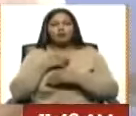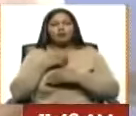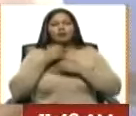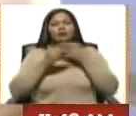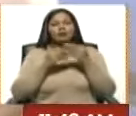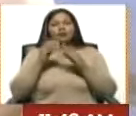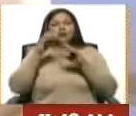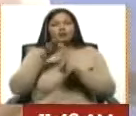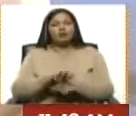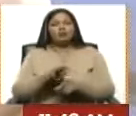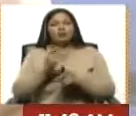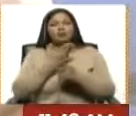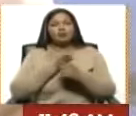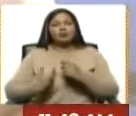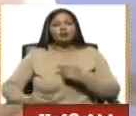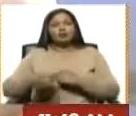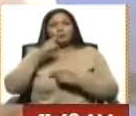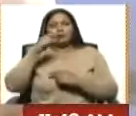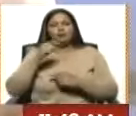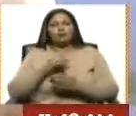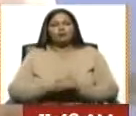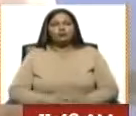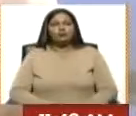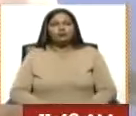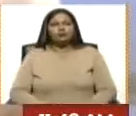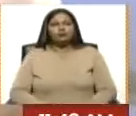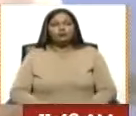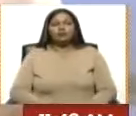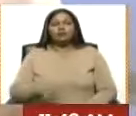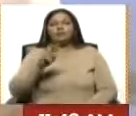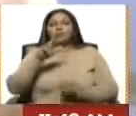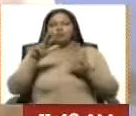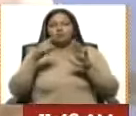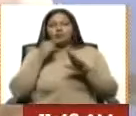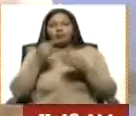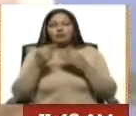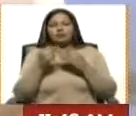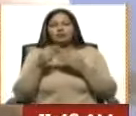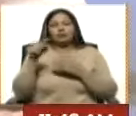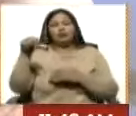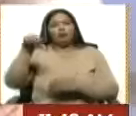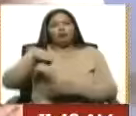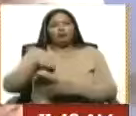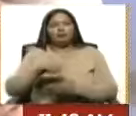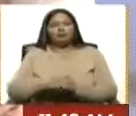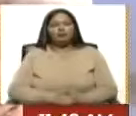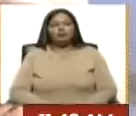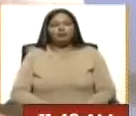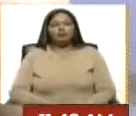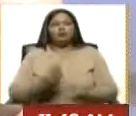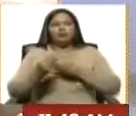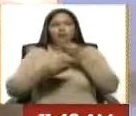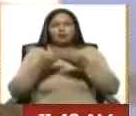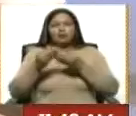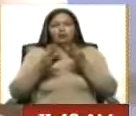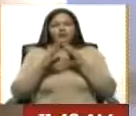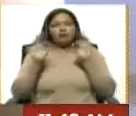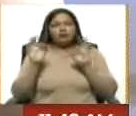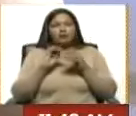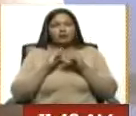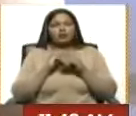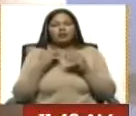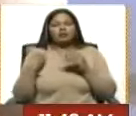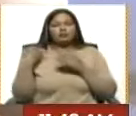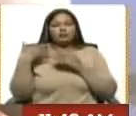al presidente Nicolás Maduro en las elecciones del 28, ellos van a cantar fraude y van a preparar toda una operación mediática que ya la